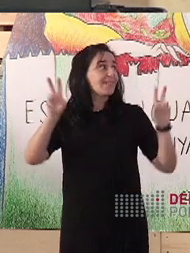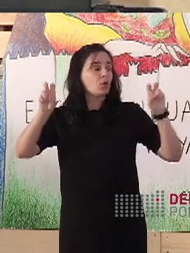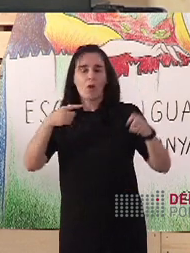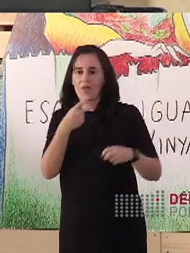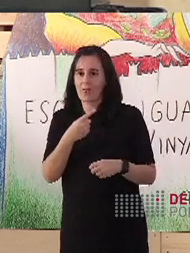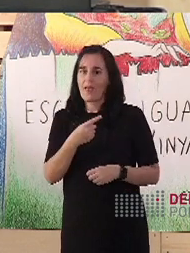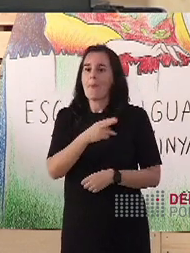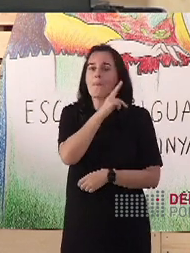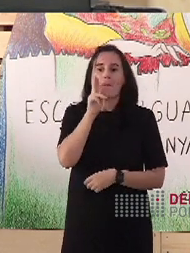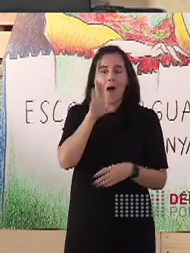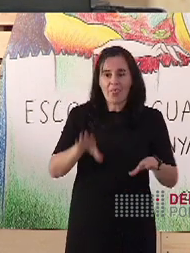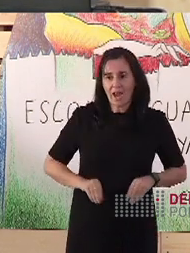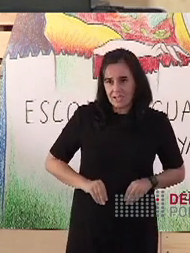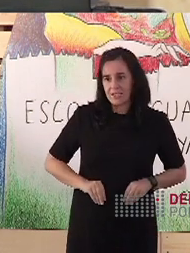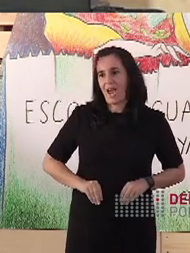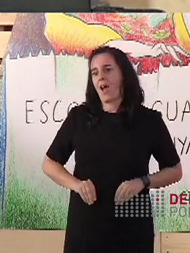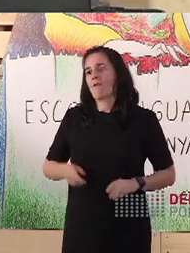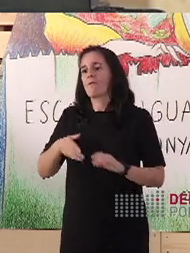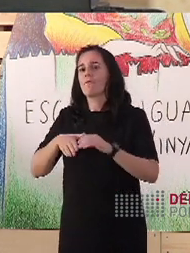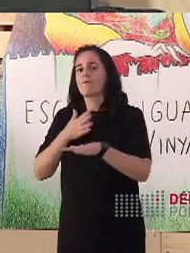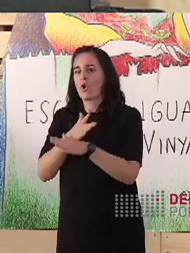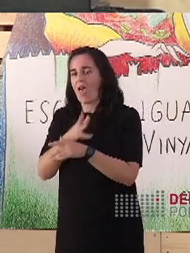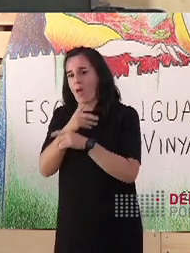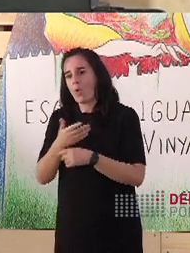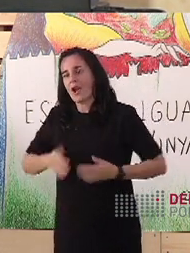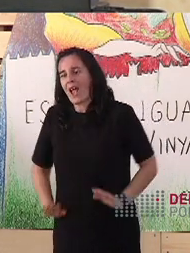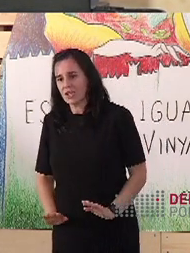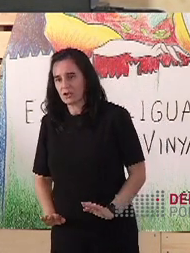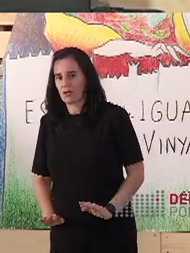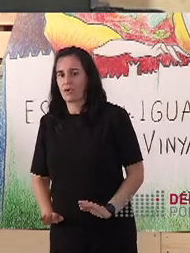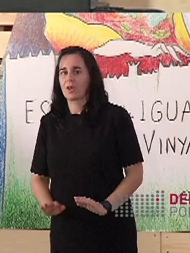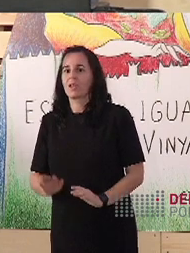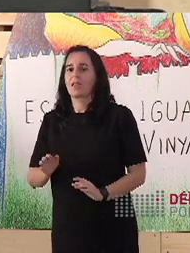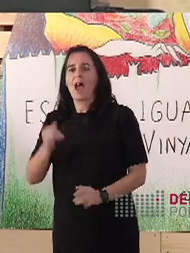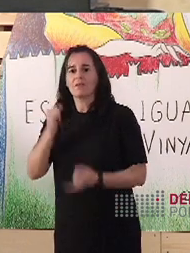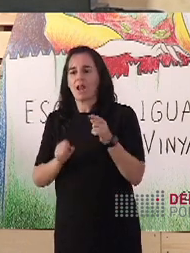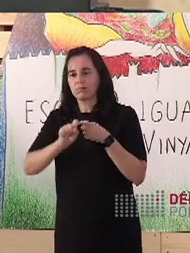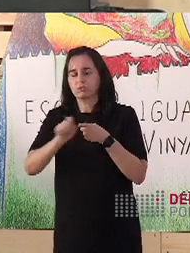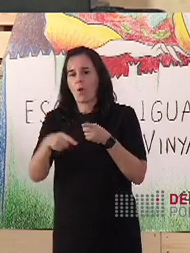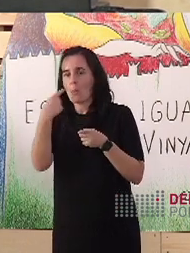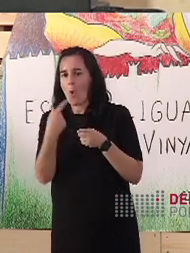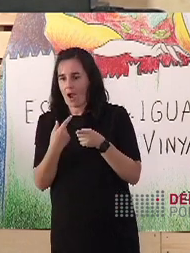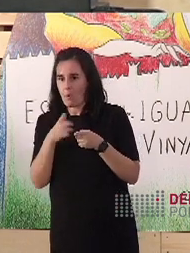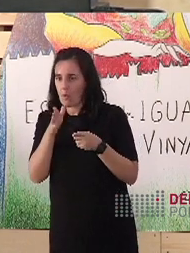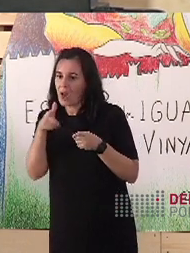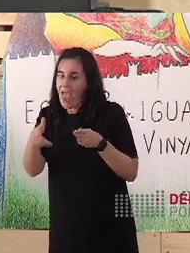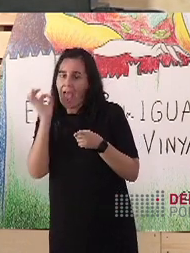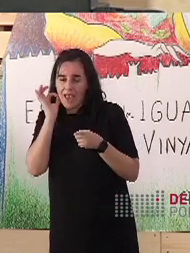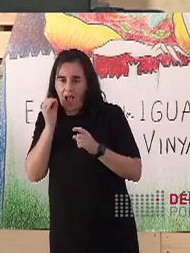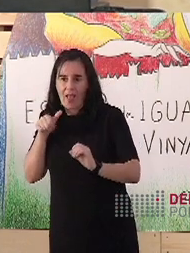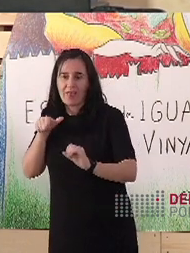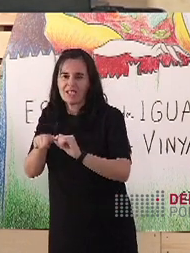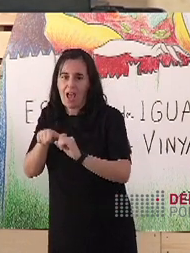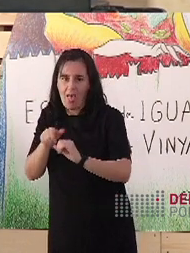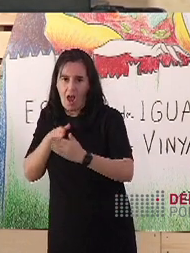su hijastro y eyacula en su boca mientras está atascada. No es nada enrevesado, que yo veo caras de pánico, pero esto es